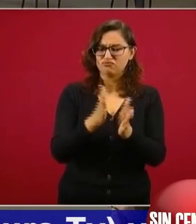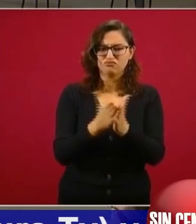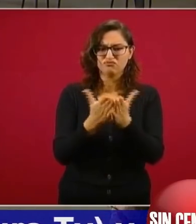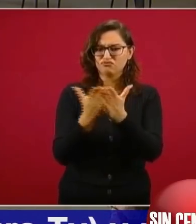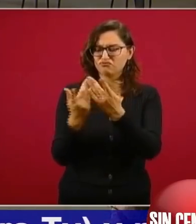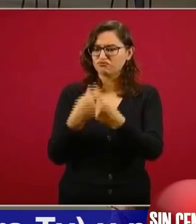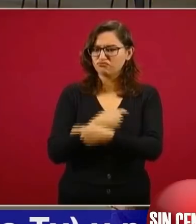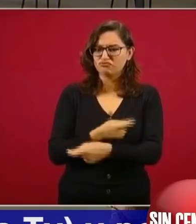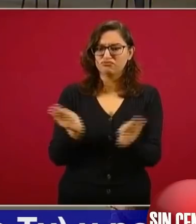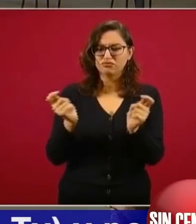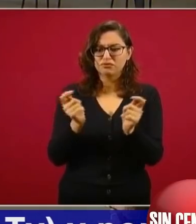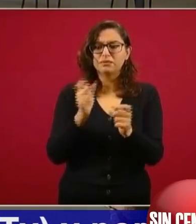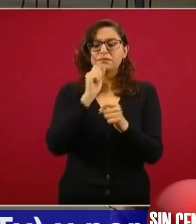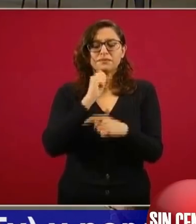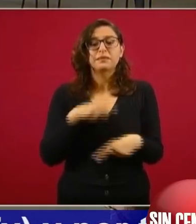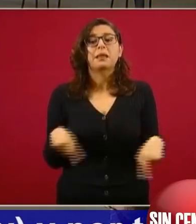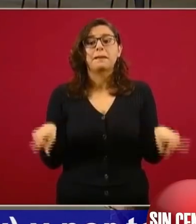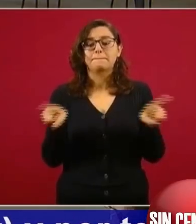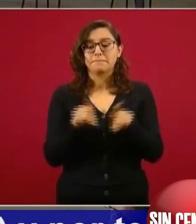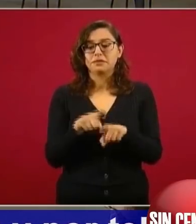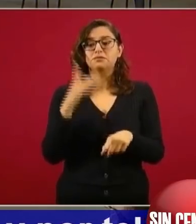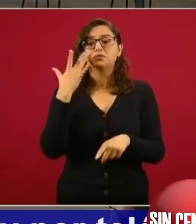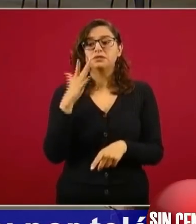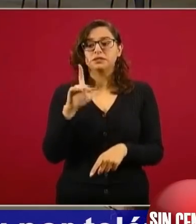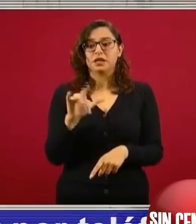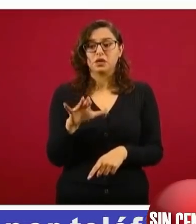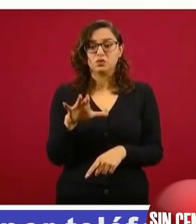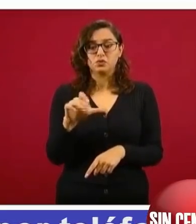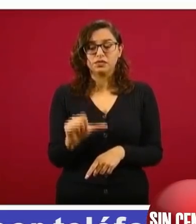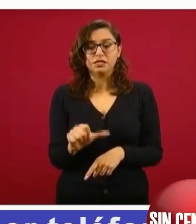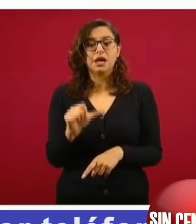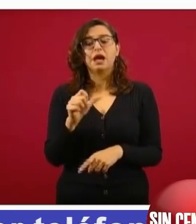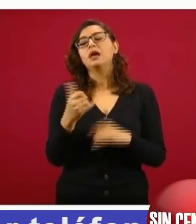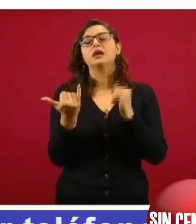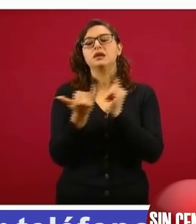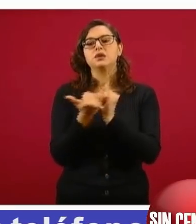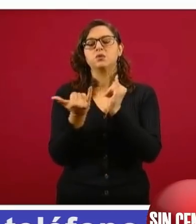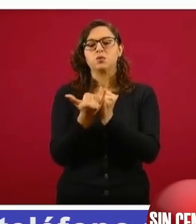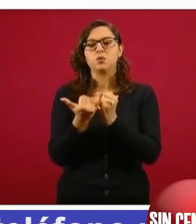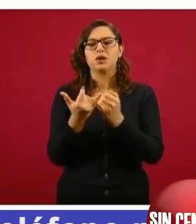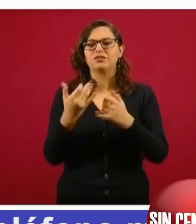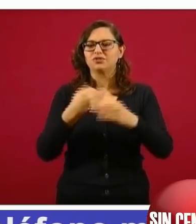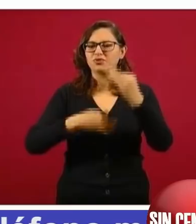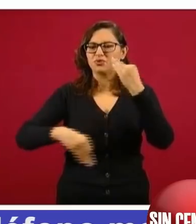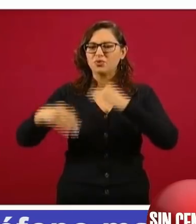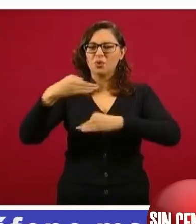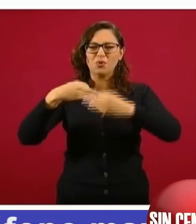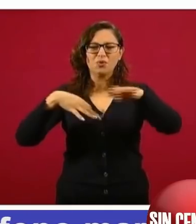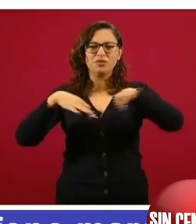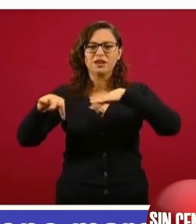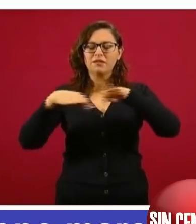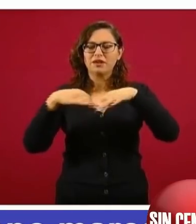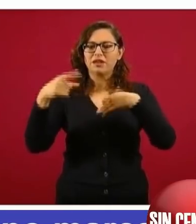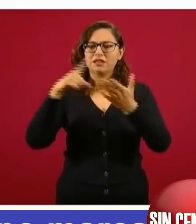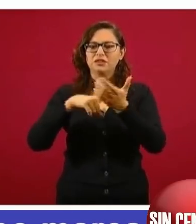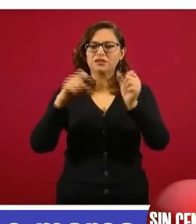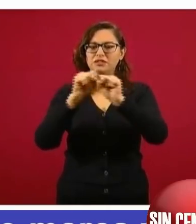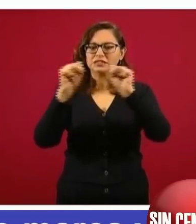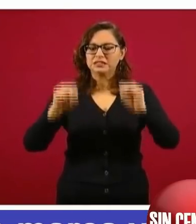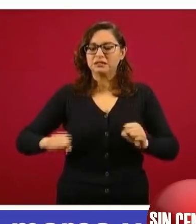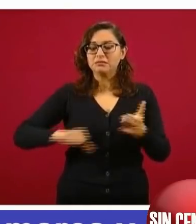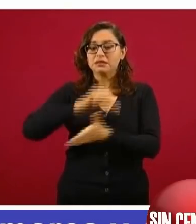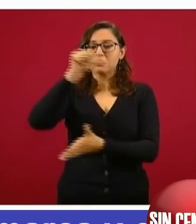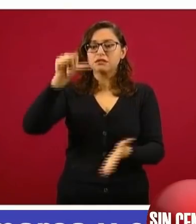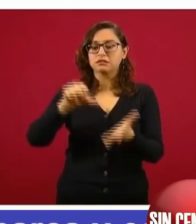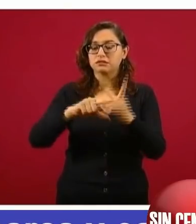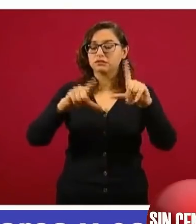desde luego la parte de Santa Lucía, de los conceptos operacionales de todo el sistema del Valle de México, y aquí entro